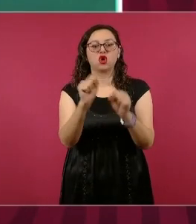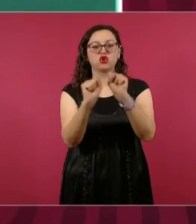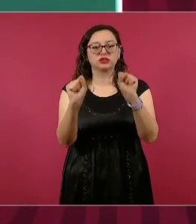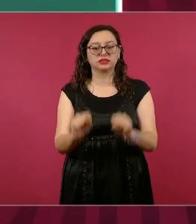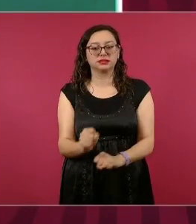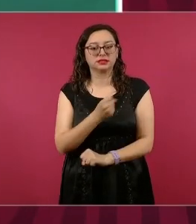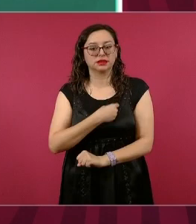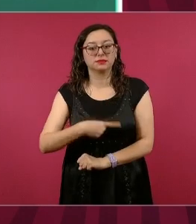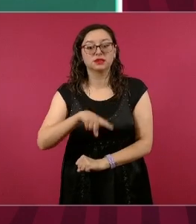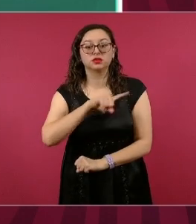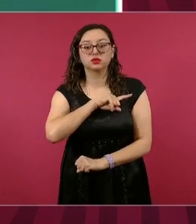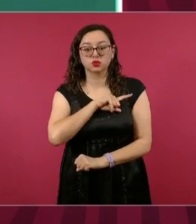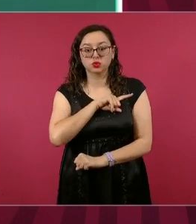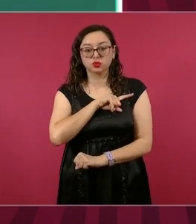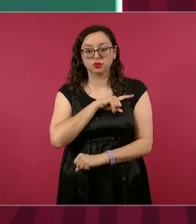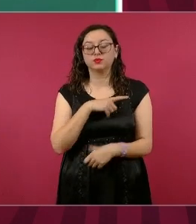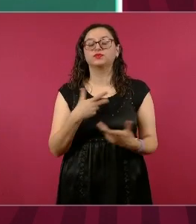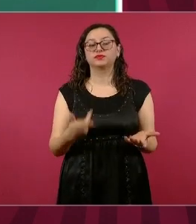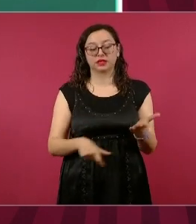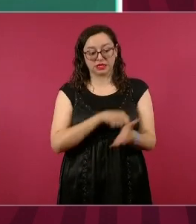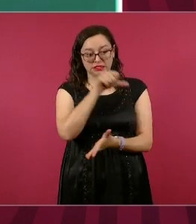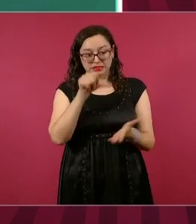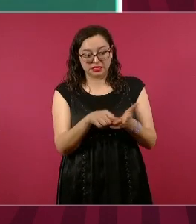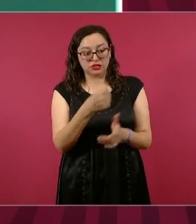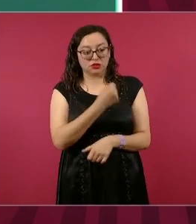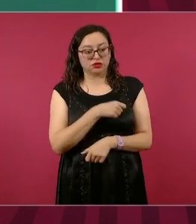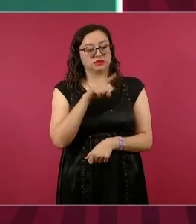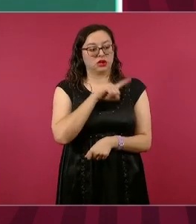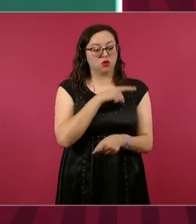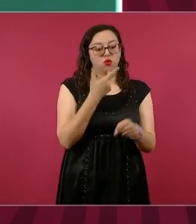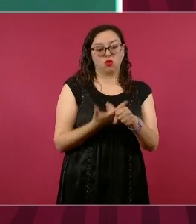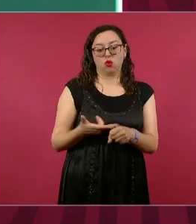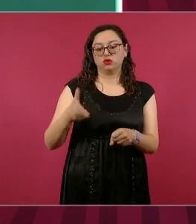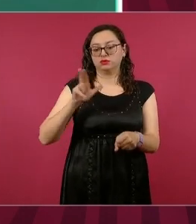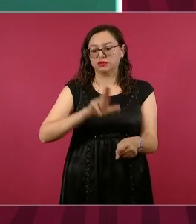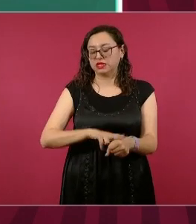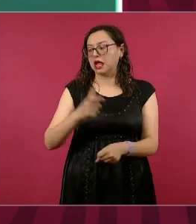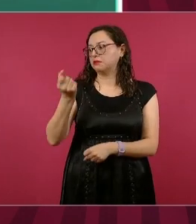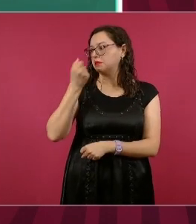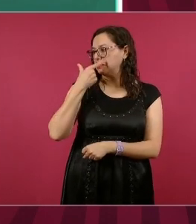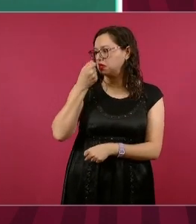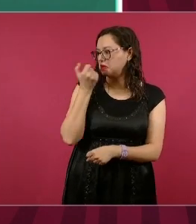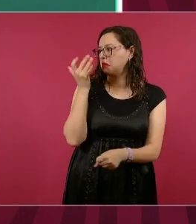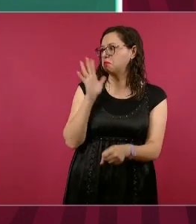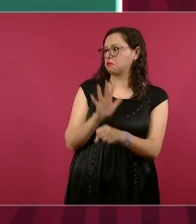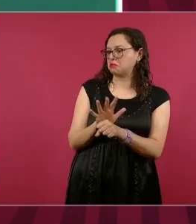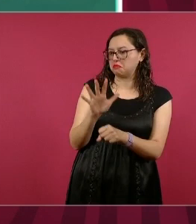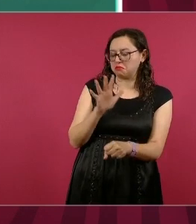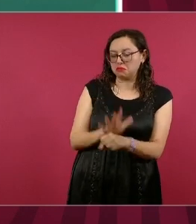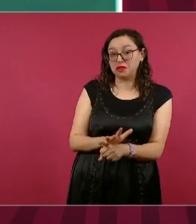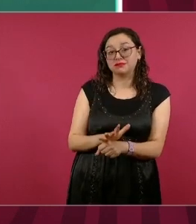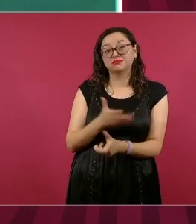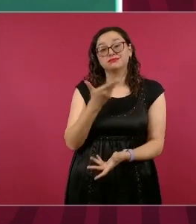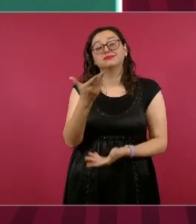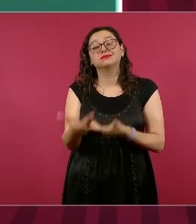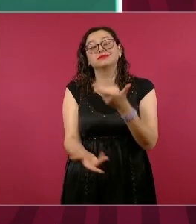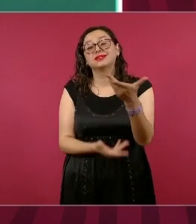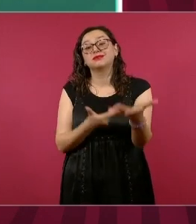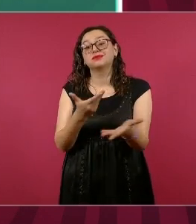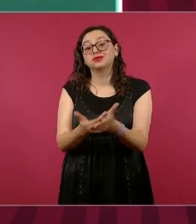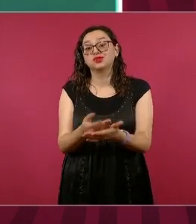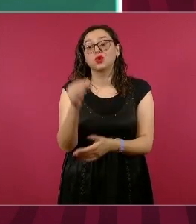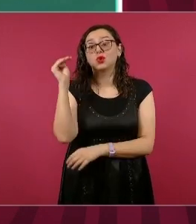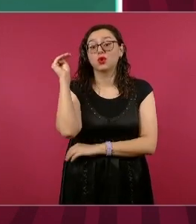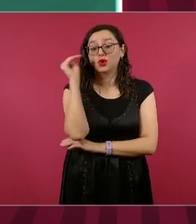mucho en la mejora de nuestros centros de salud y hospitales, en mantener el abasto óptimo, en la gratuidad de servicios y procesos